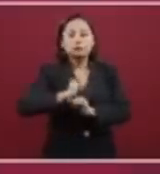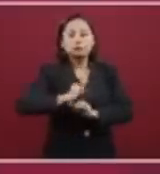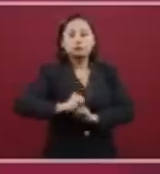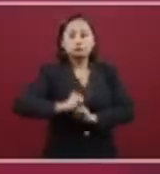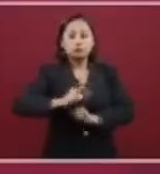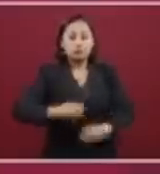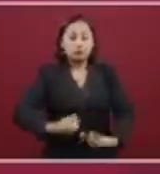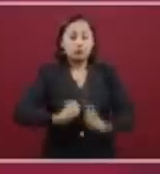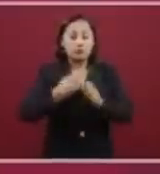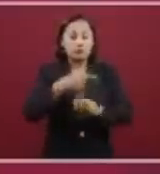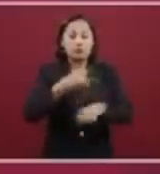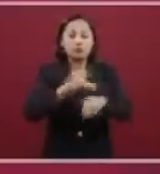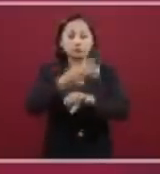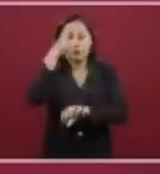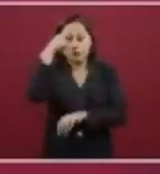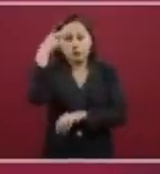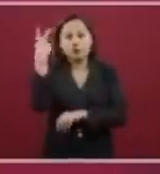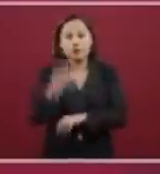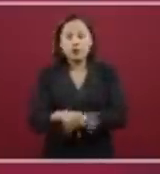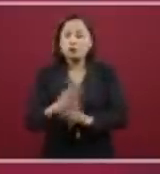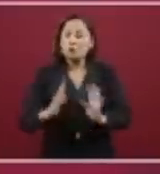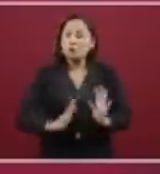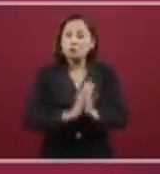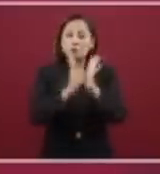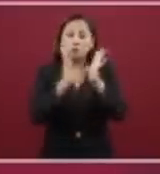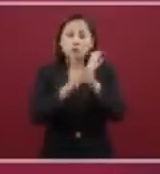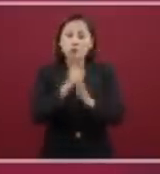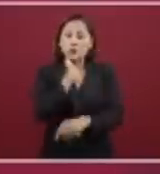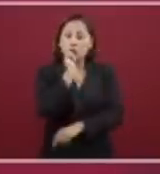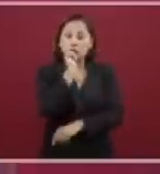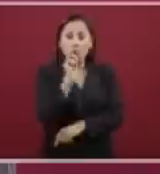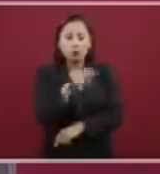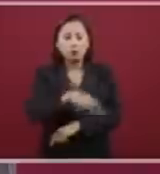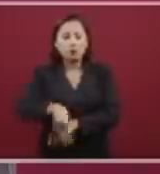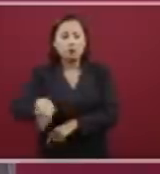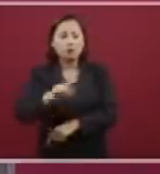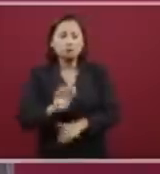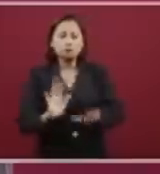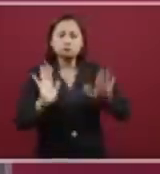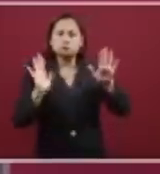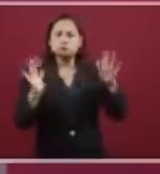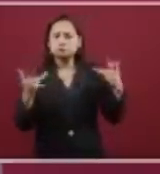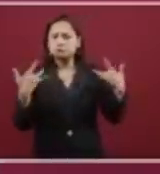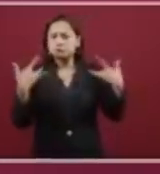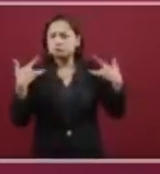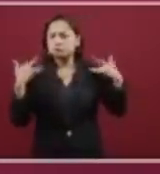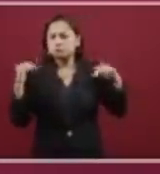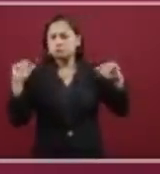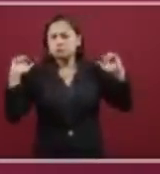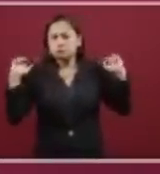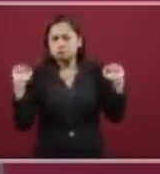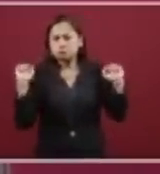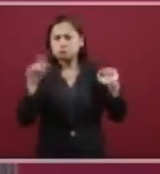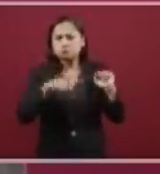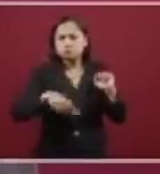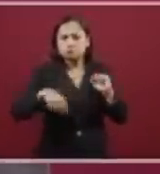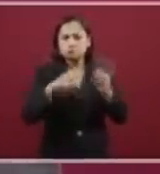participar desde el inicio del proyecto no se comprometieron formalmente para realizar obras indispensables